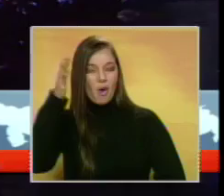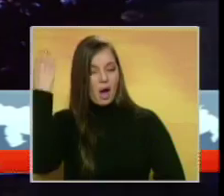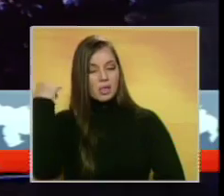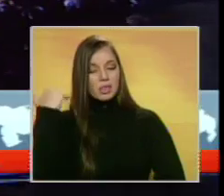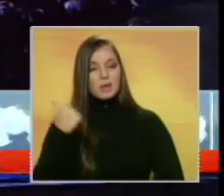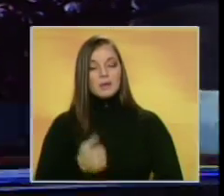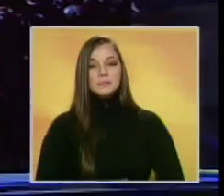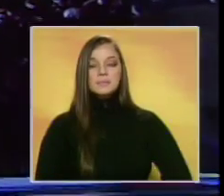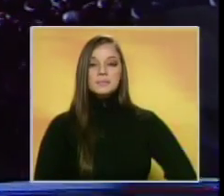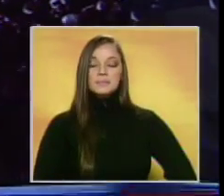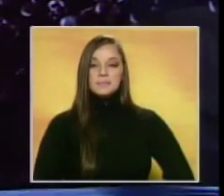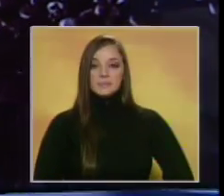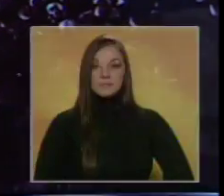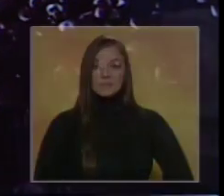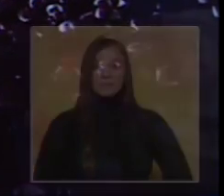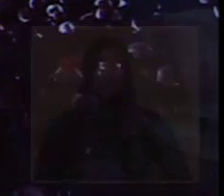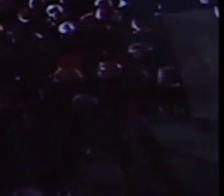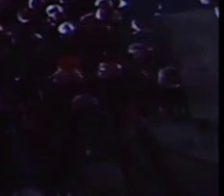en minutos.